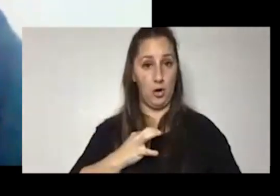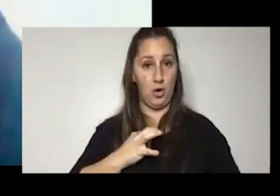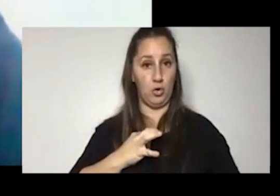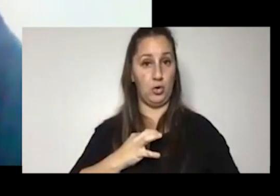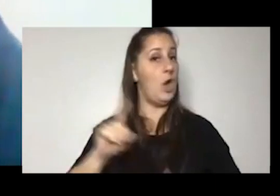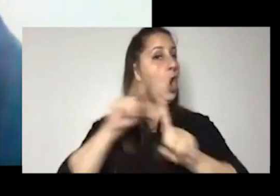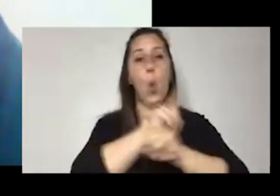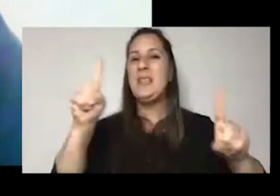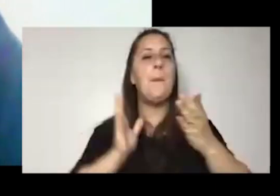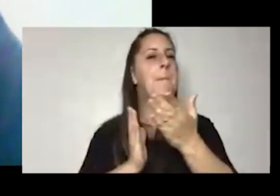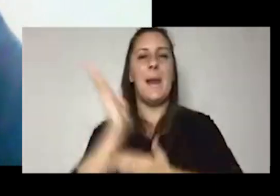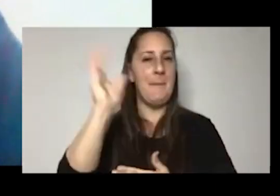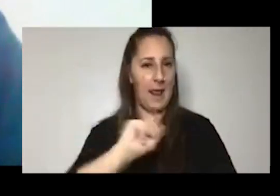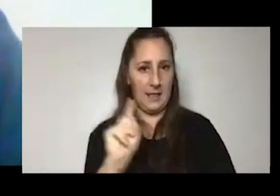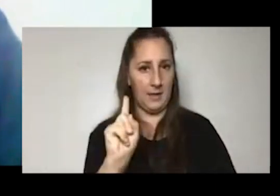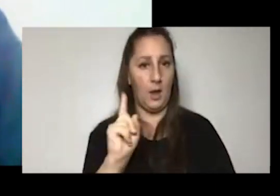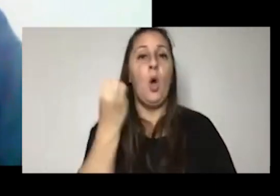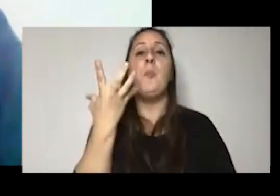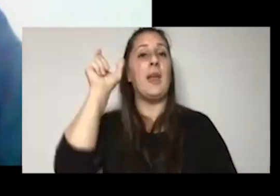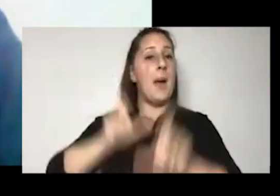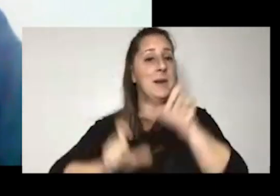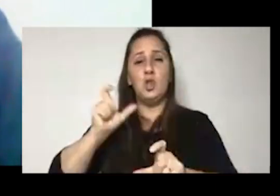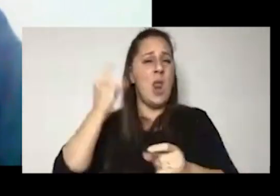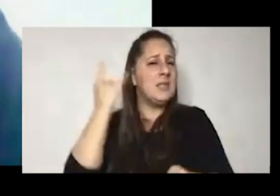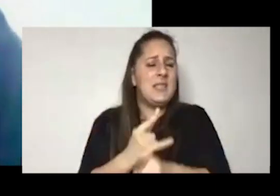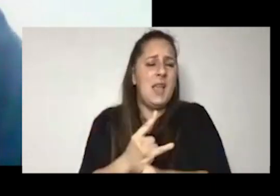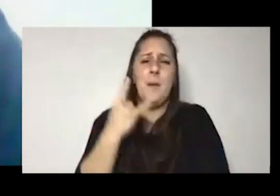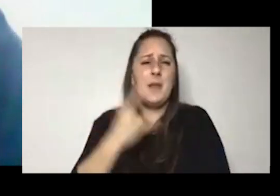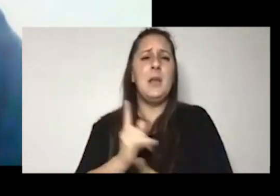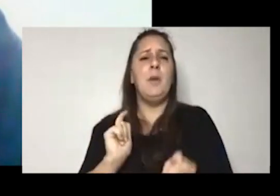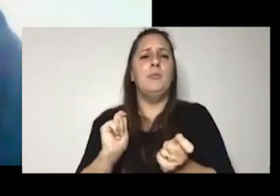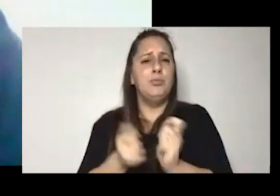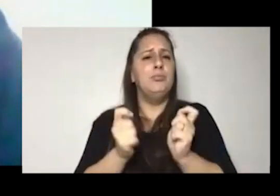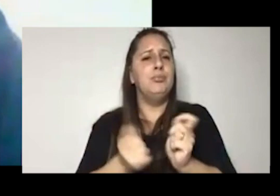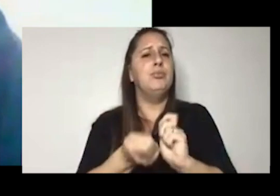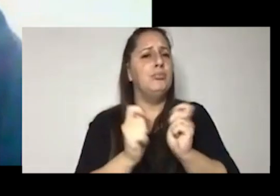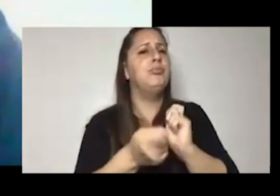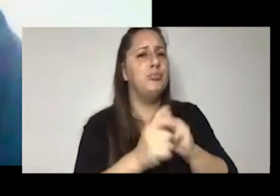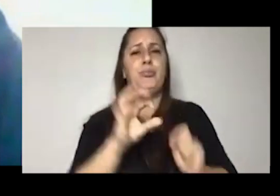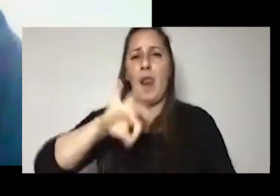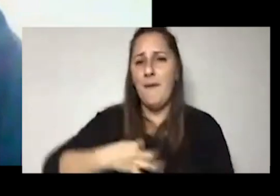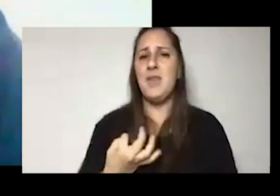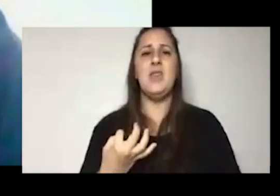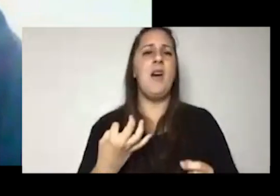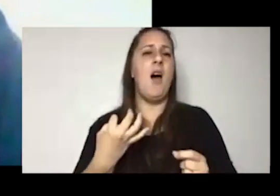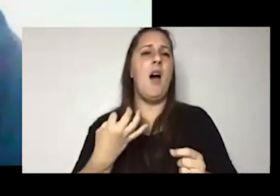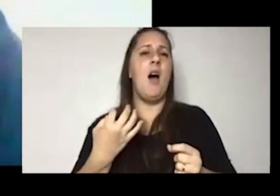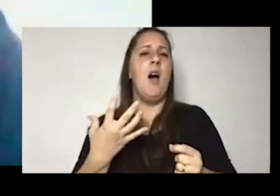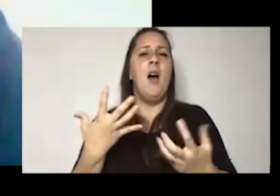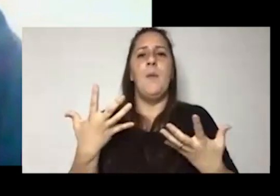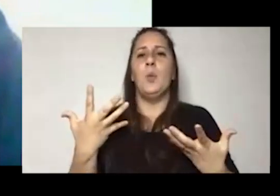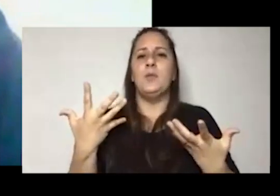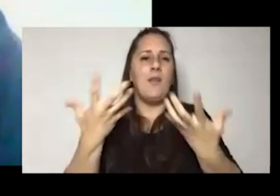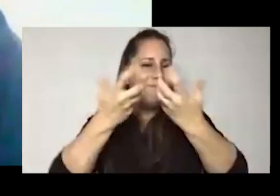Porque las personas todo el tiempo estamos cambiando nuestras condiciones de vida, nuestro entorno también cambia y